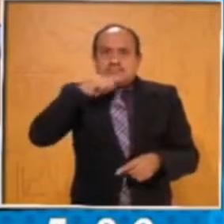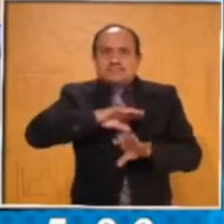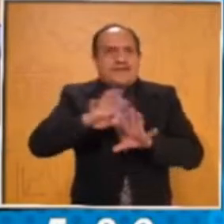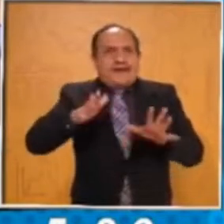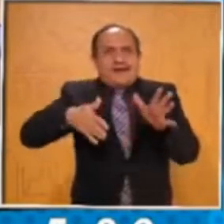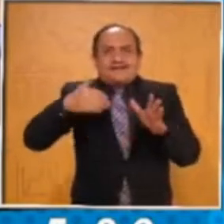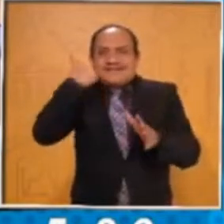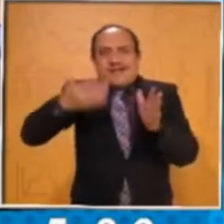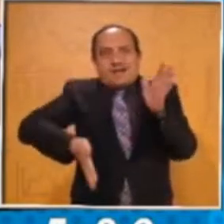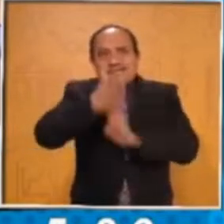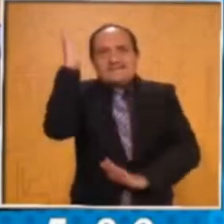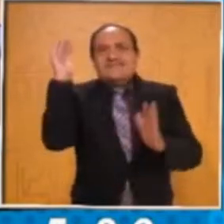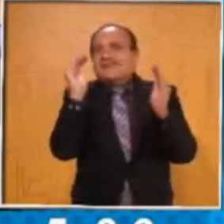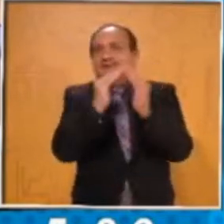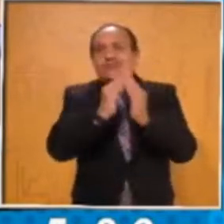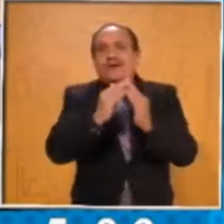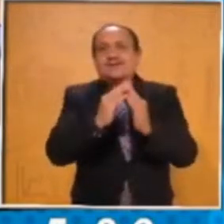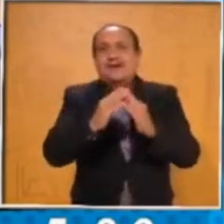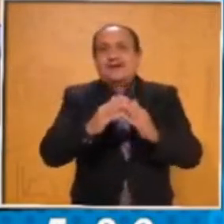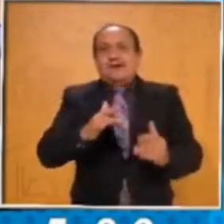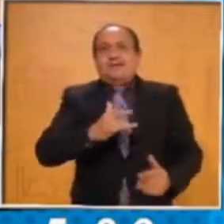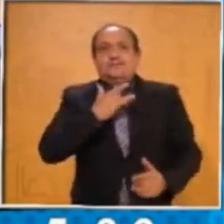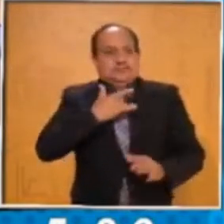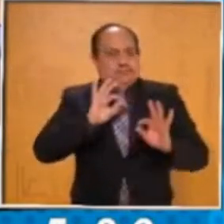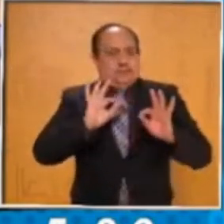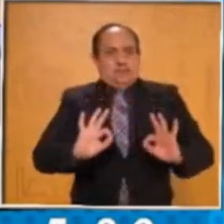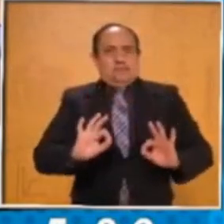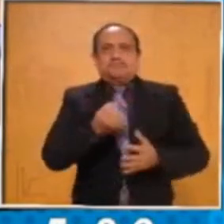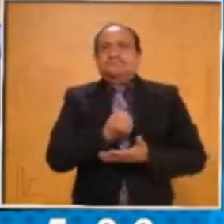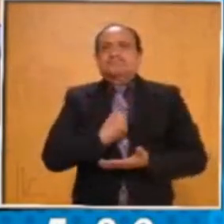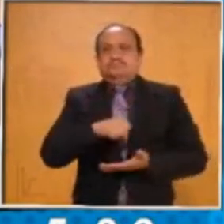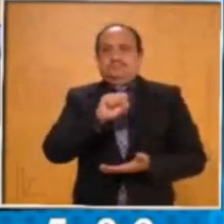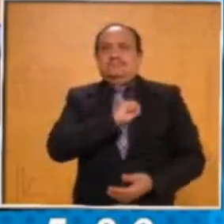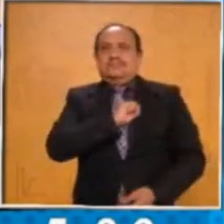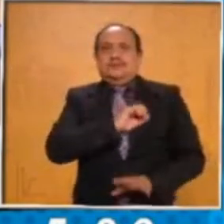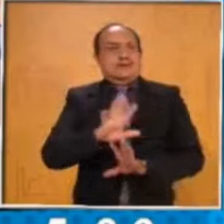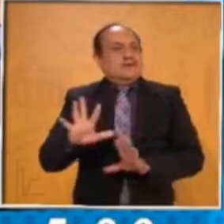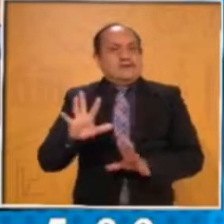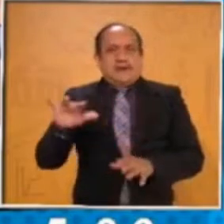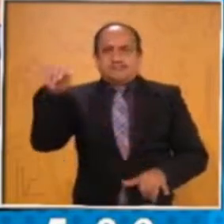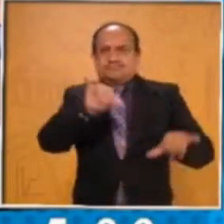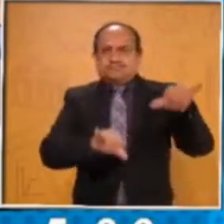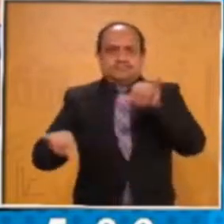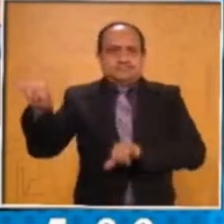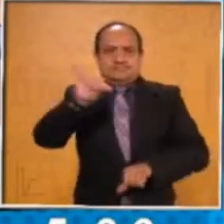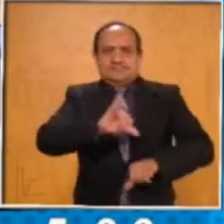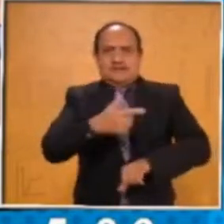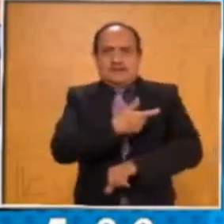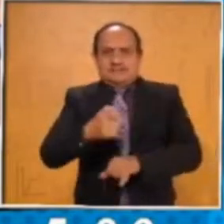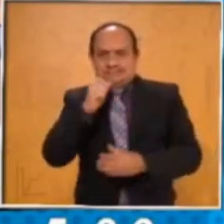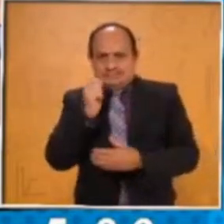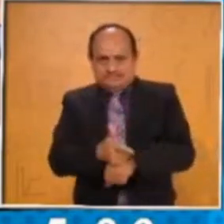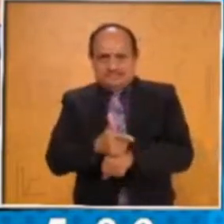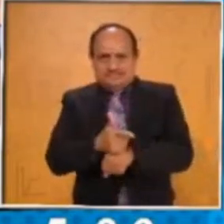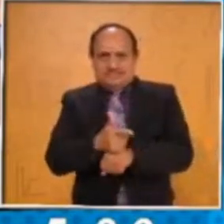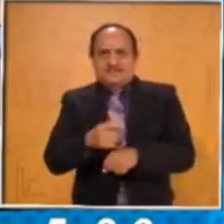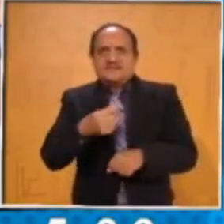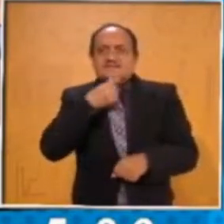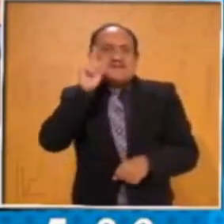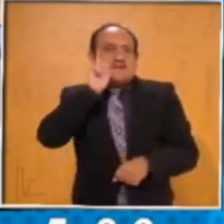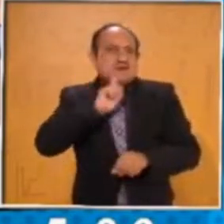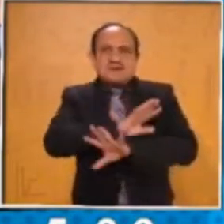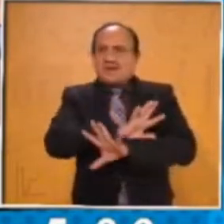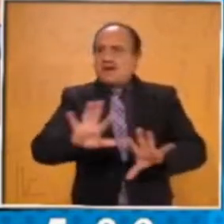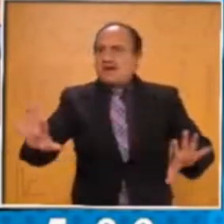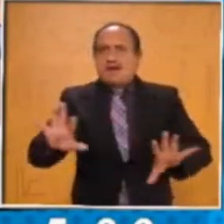quería ir a su casa de lo bien que se sentía. Por muchas pruebas pasó la infante solo para darse cuenta que la niña no